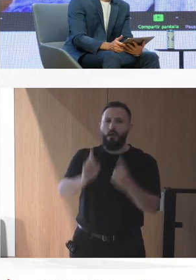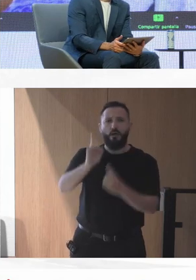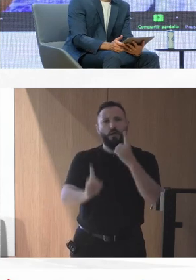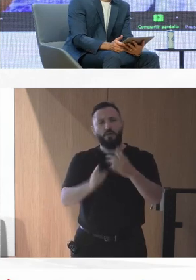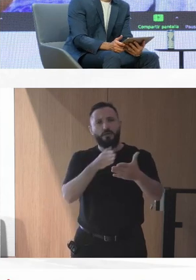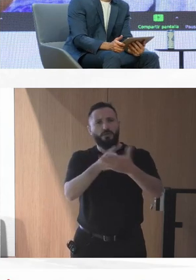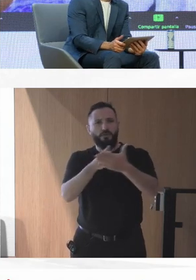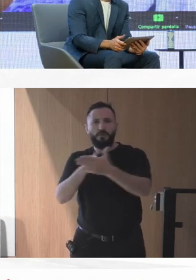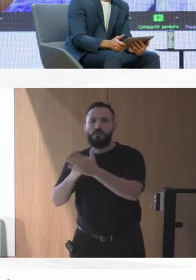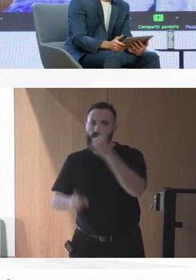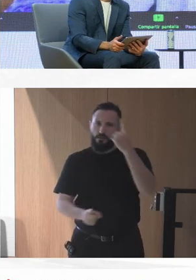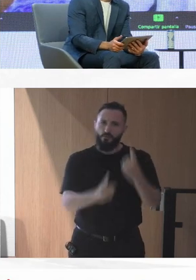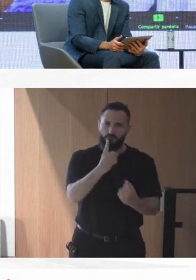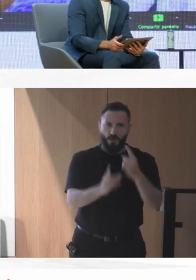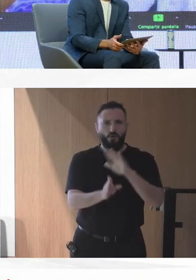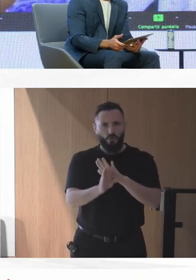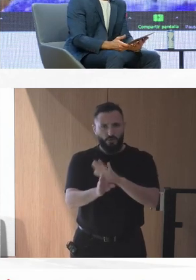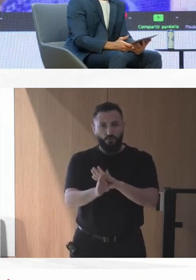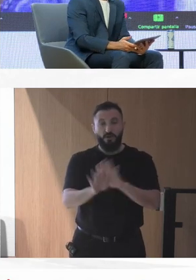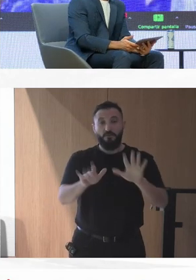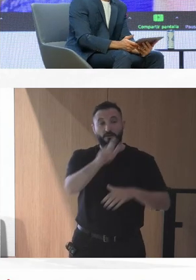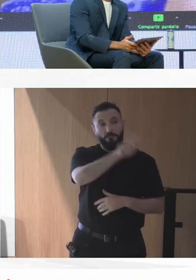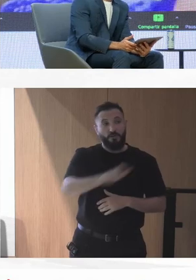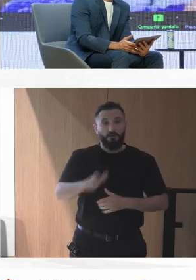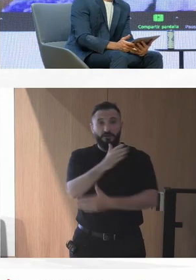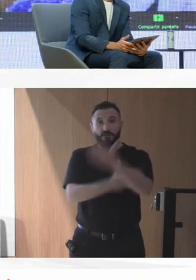algunas barreras que impiden que las personas con algunas